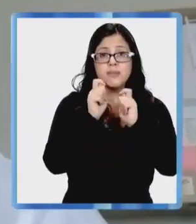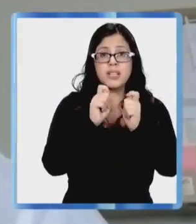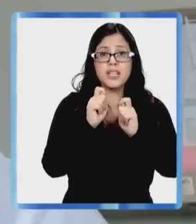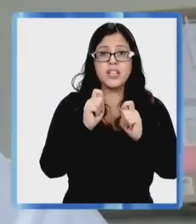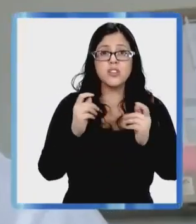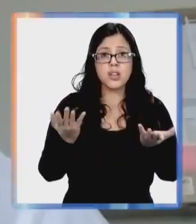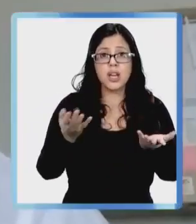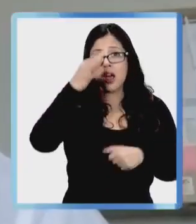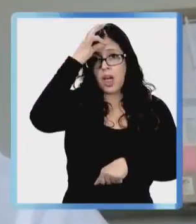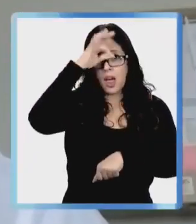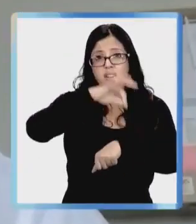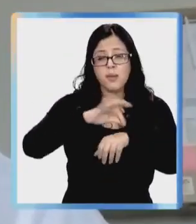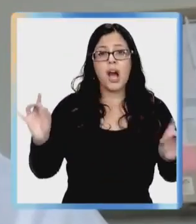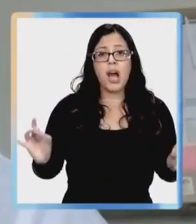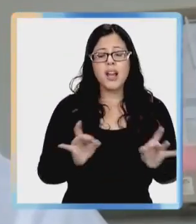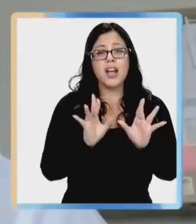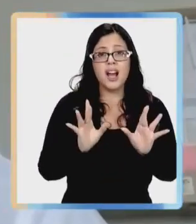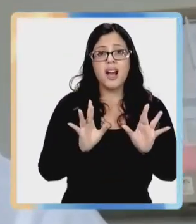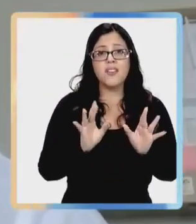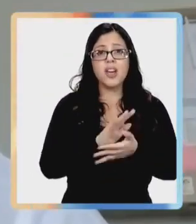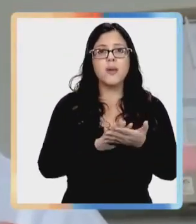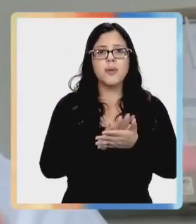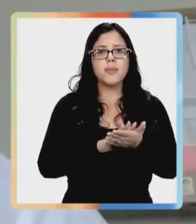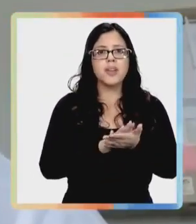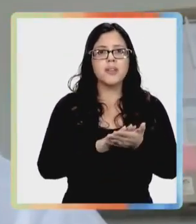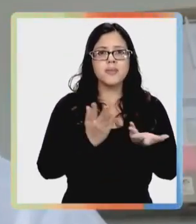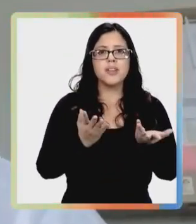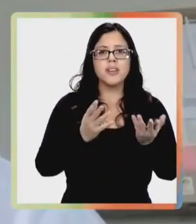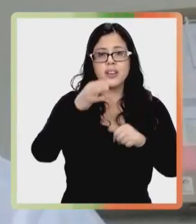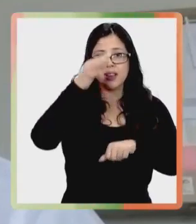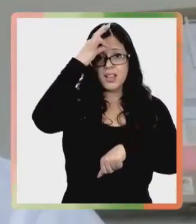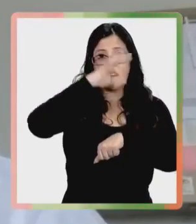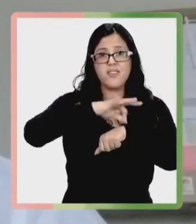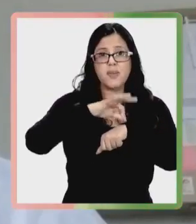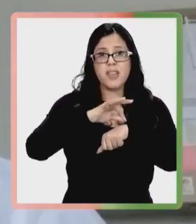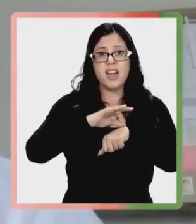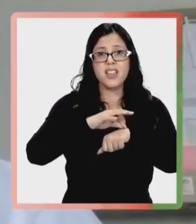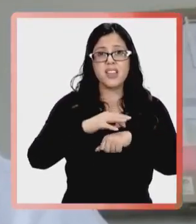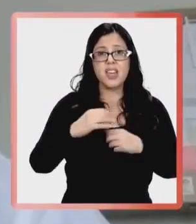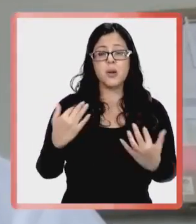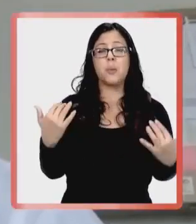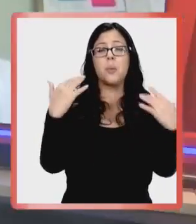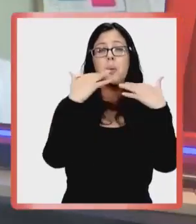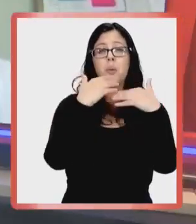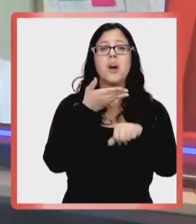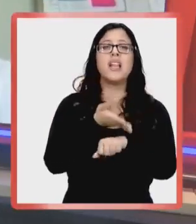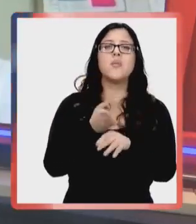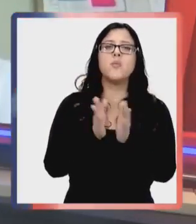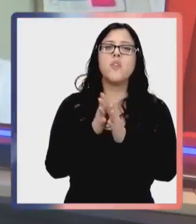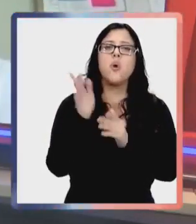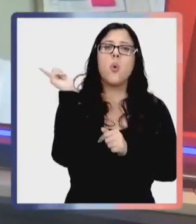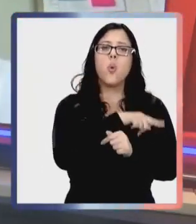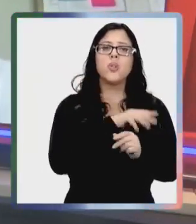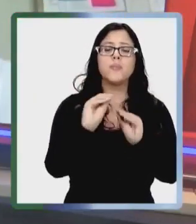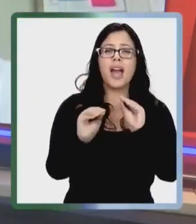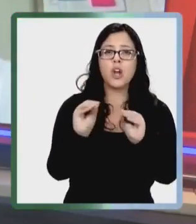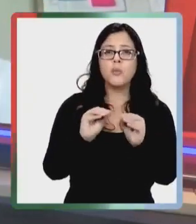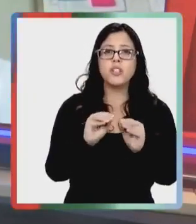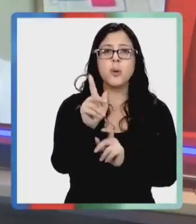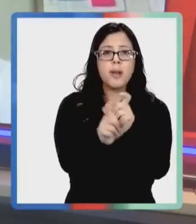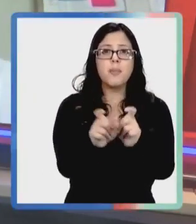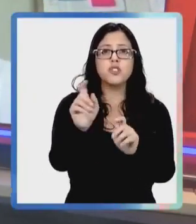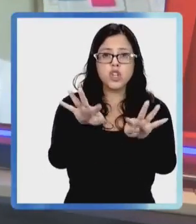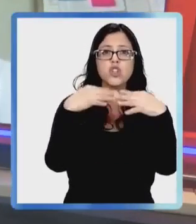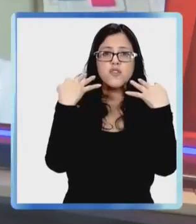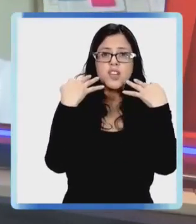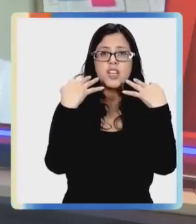riesgo de enfermarnos gravemente cuando tenemos una enfermedad bacteriana o viral. Le pido una última recomendación a